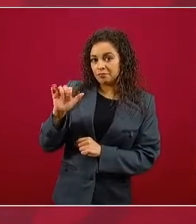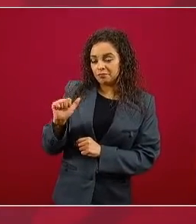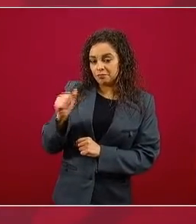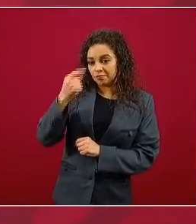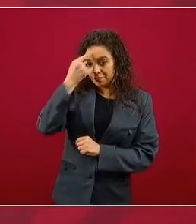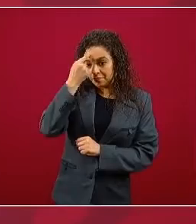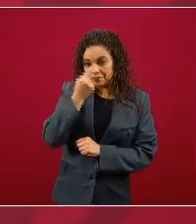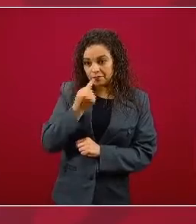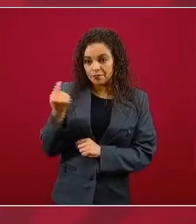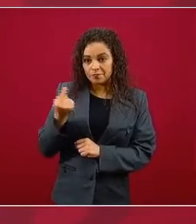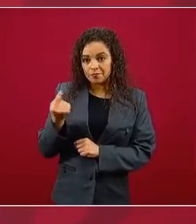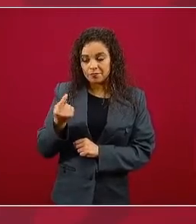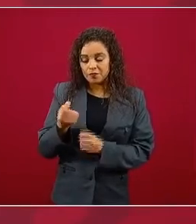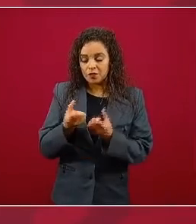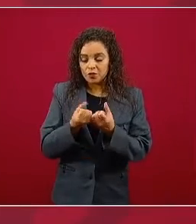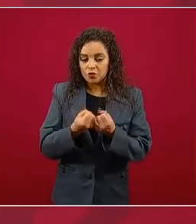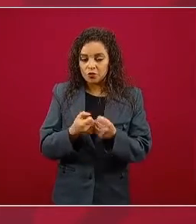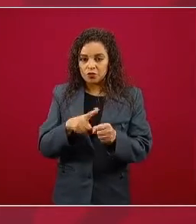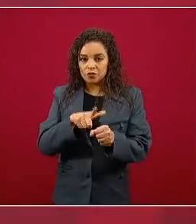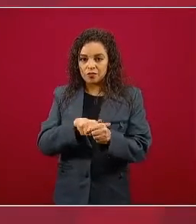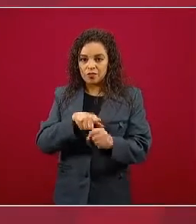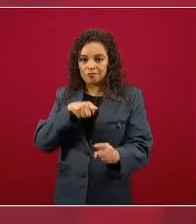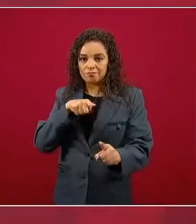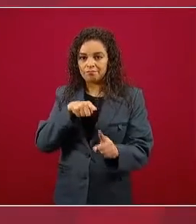para lo social,